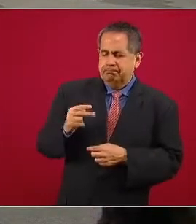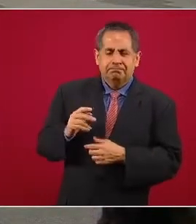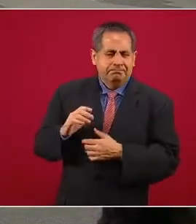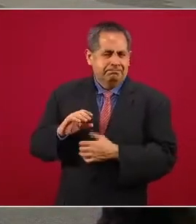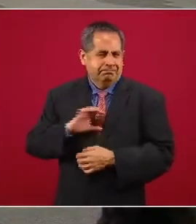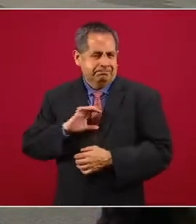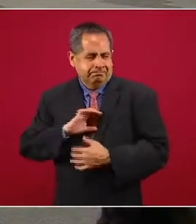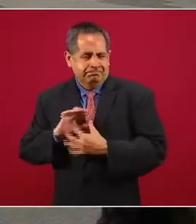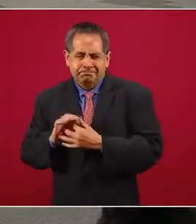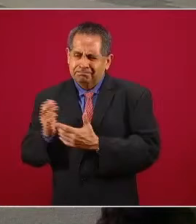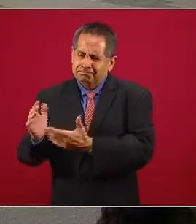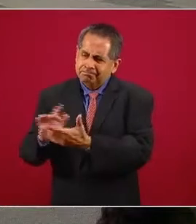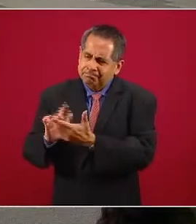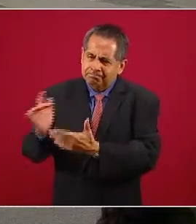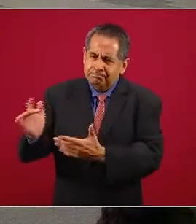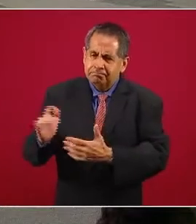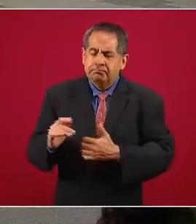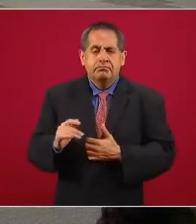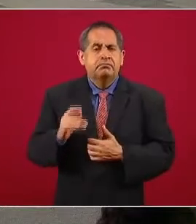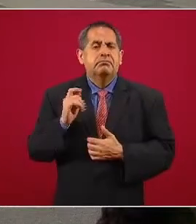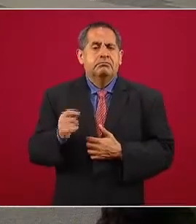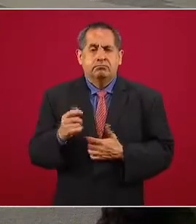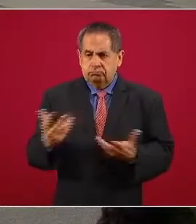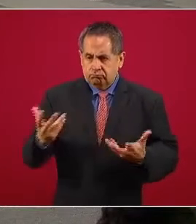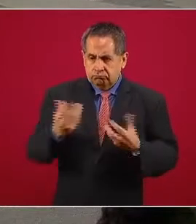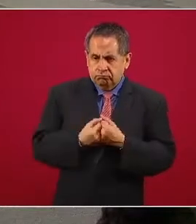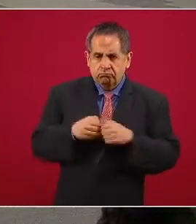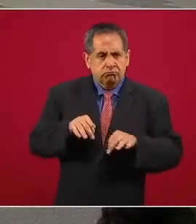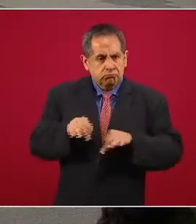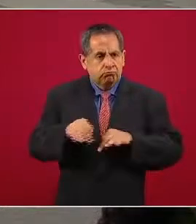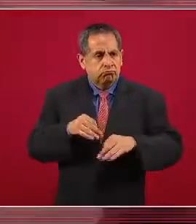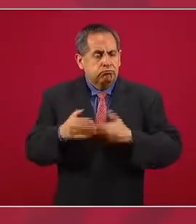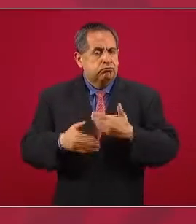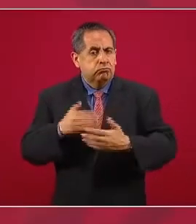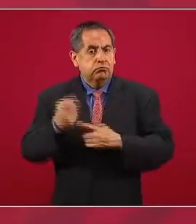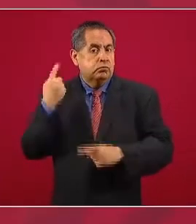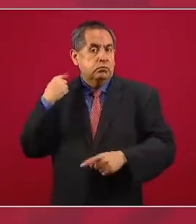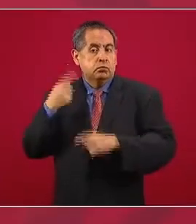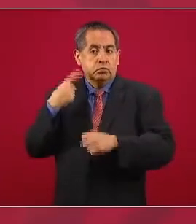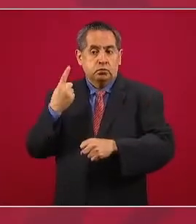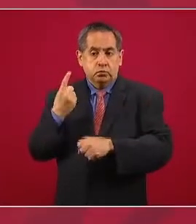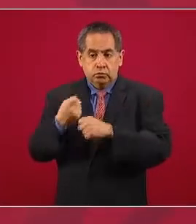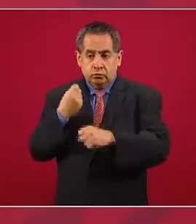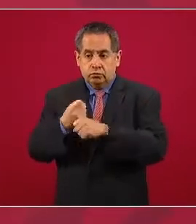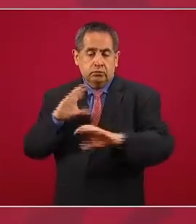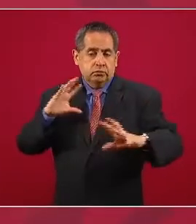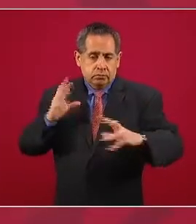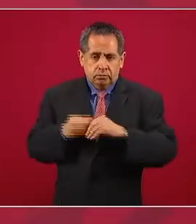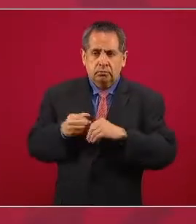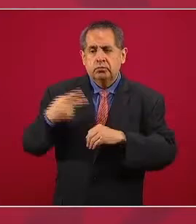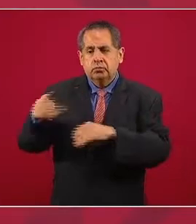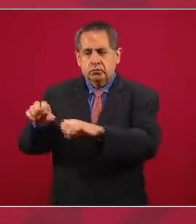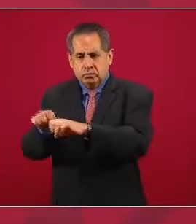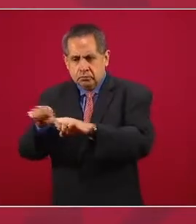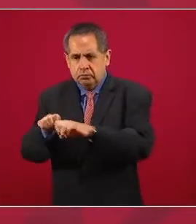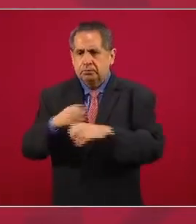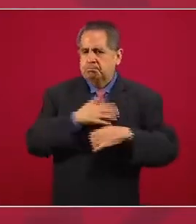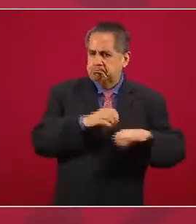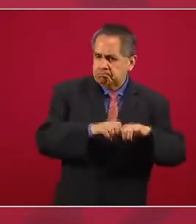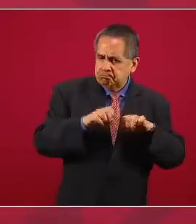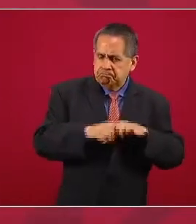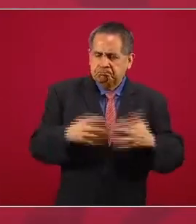tocayo, el que podamos haber trabajado juntos desde hace casi un año, con sus equipos, con los